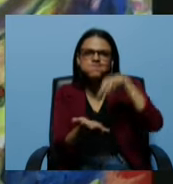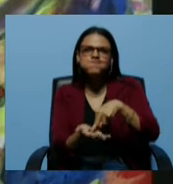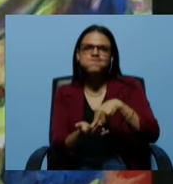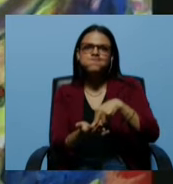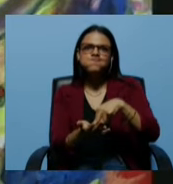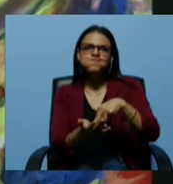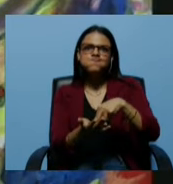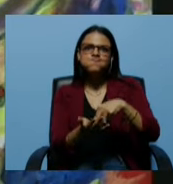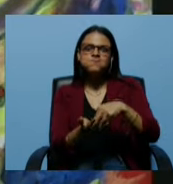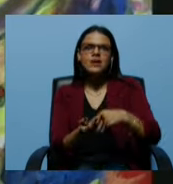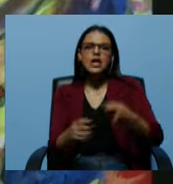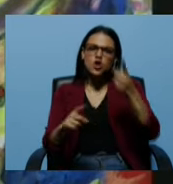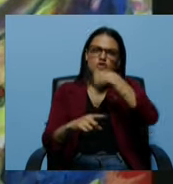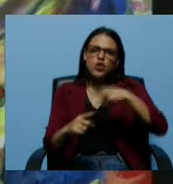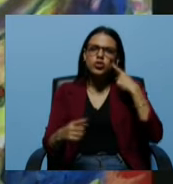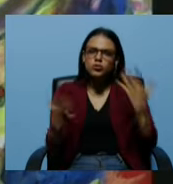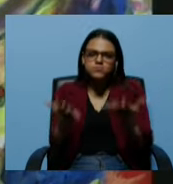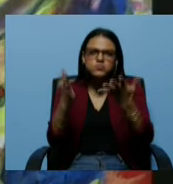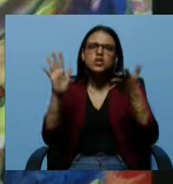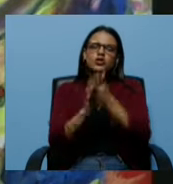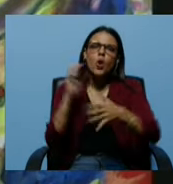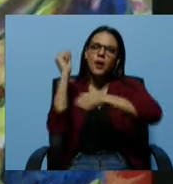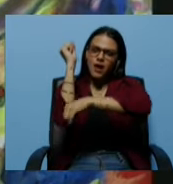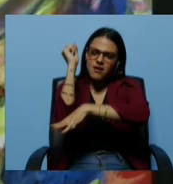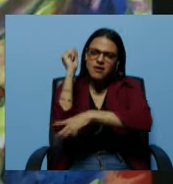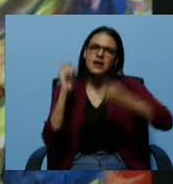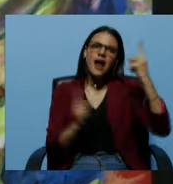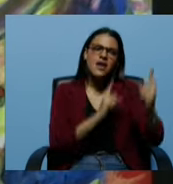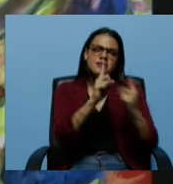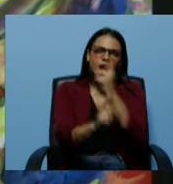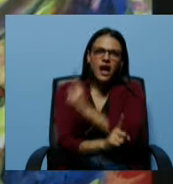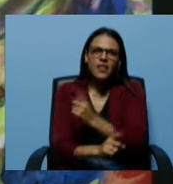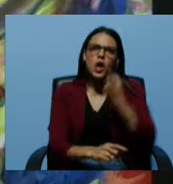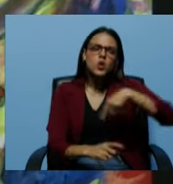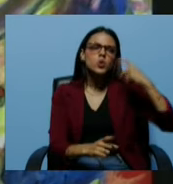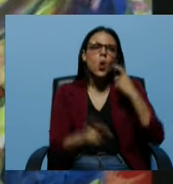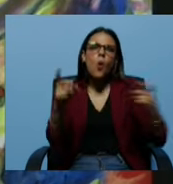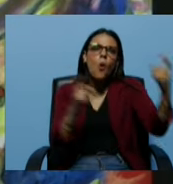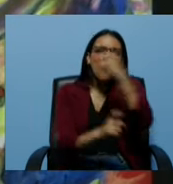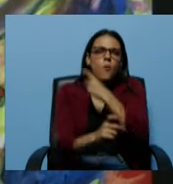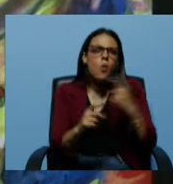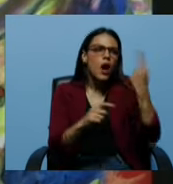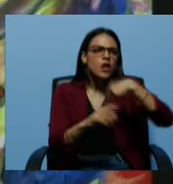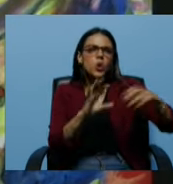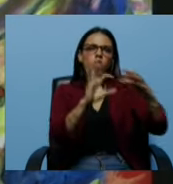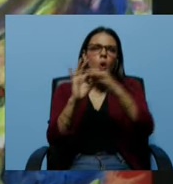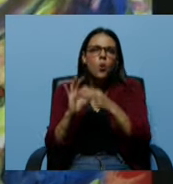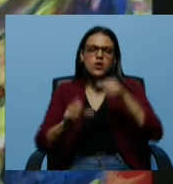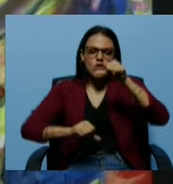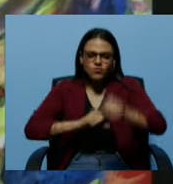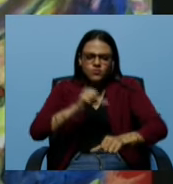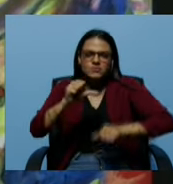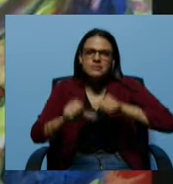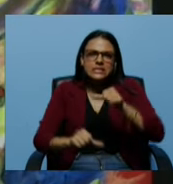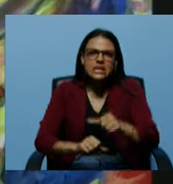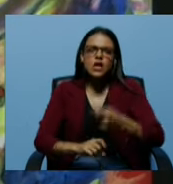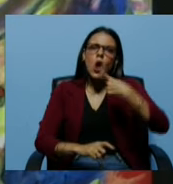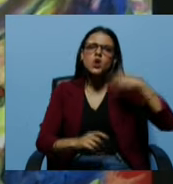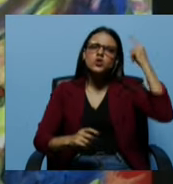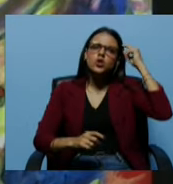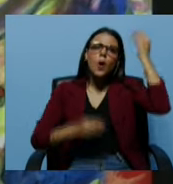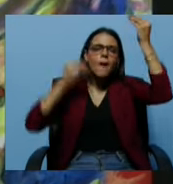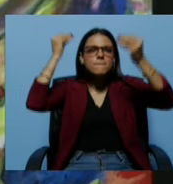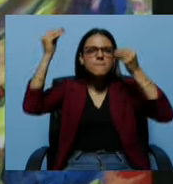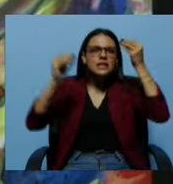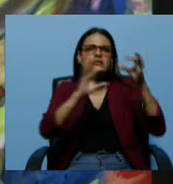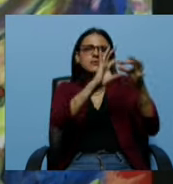y enarbola sus raíces. Hay una búsqueda común de siglos, hay un pensamiento